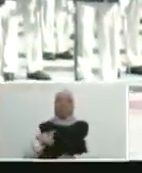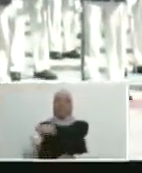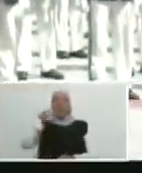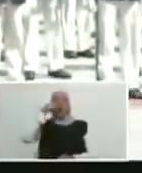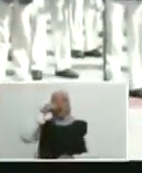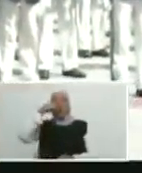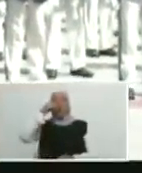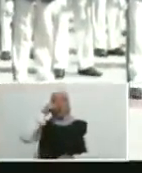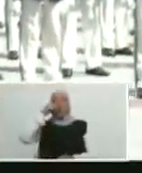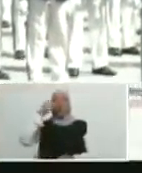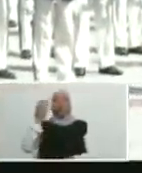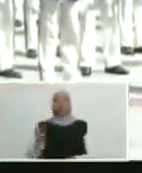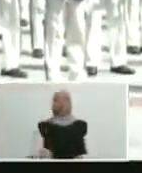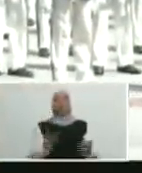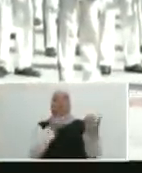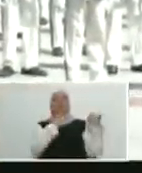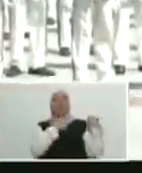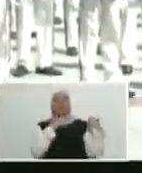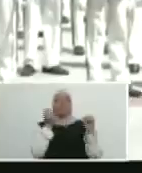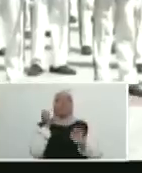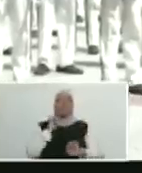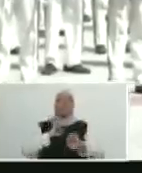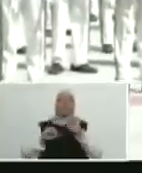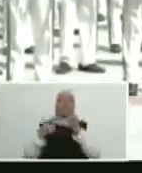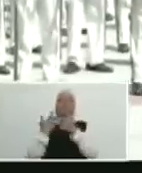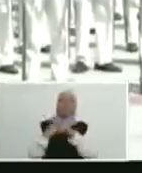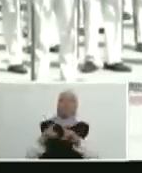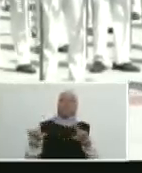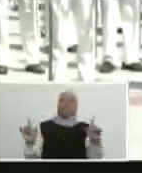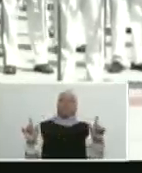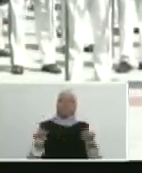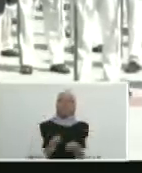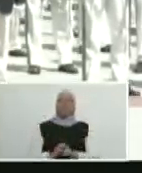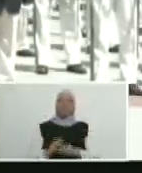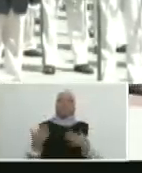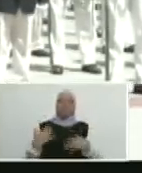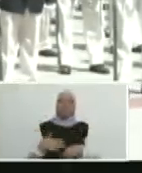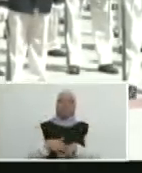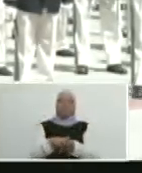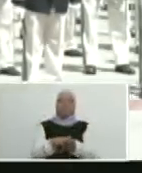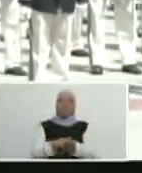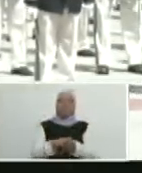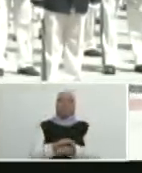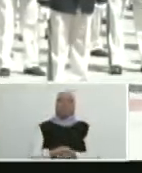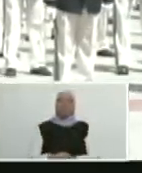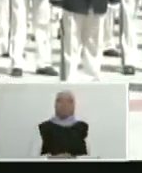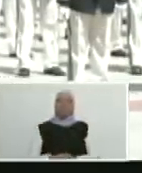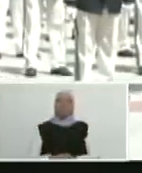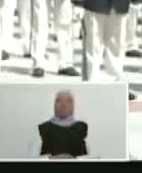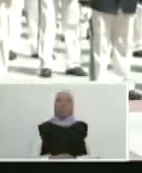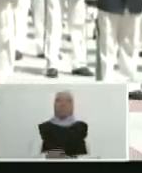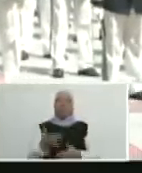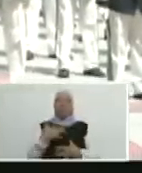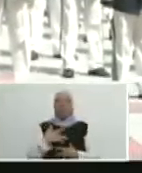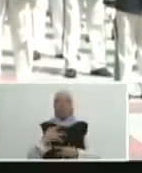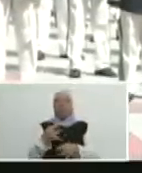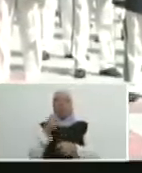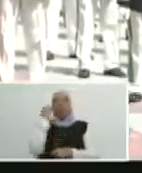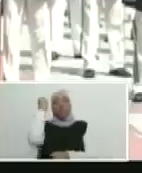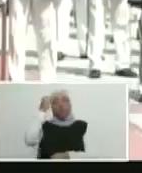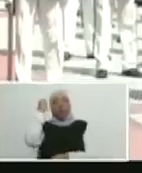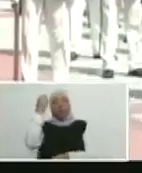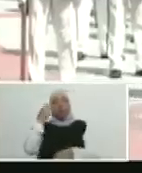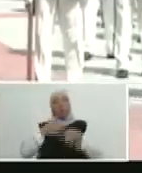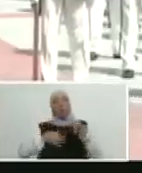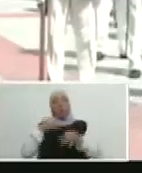hombros la responsabilidad de proteger la soberanía, la integridad territorial y los ideales de